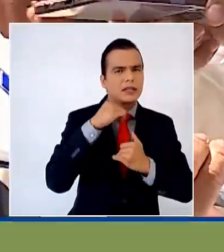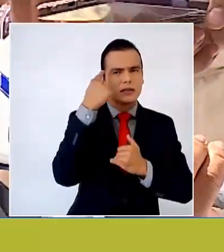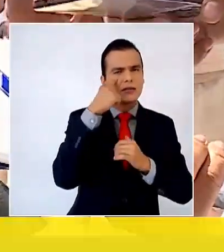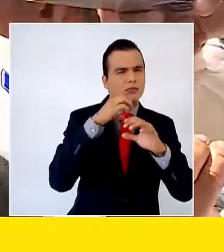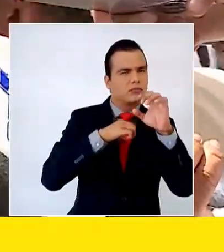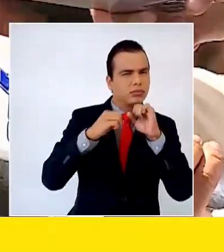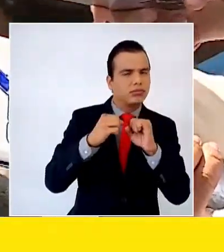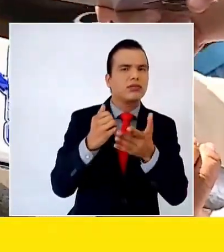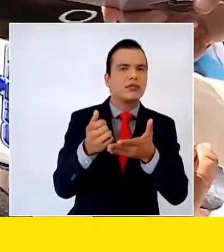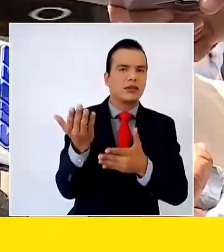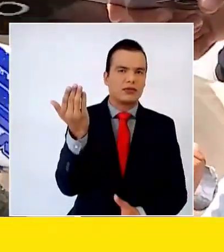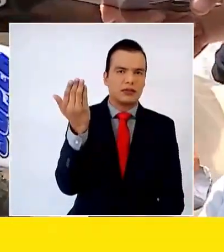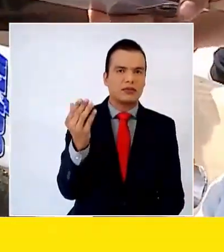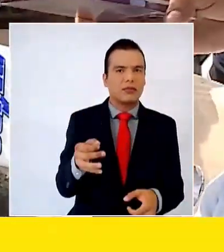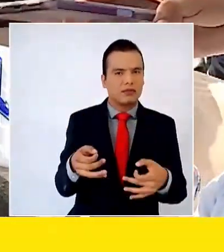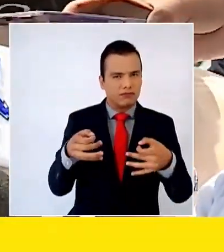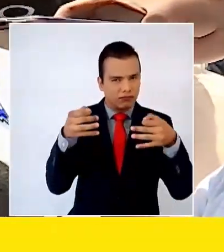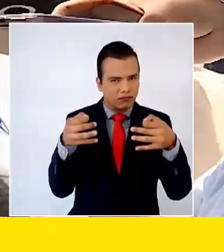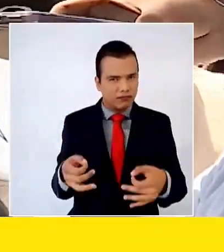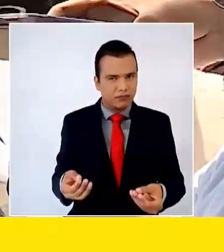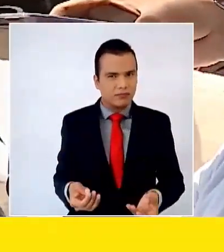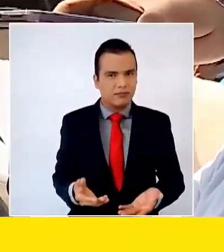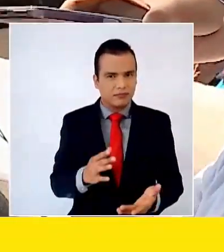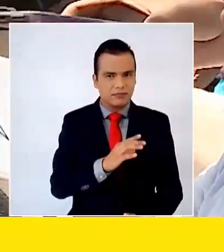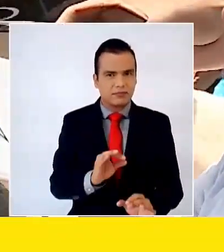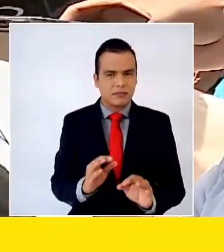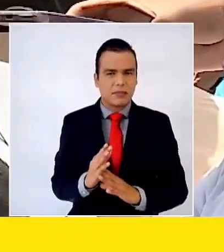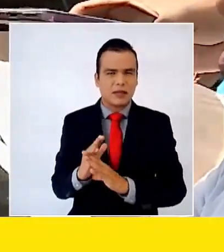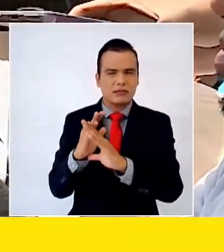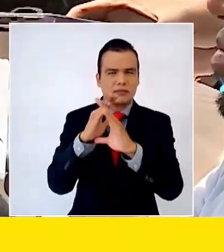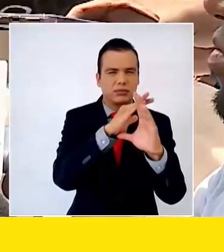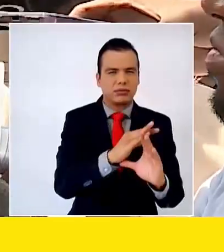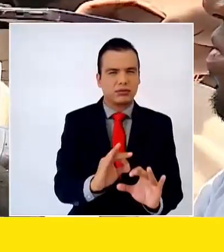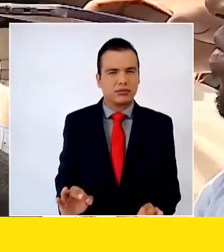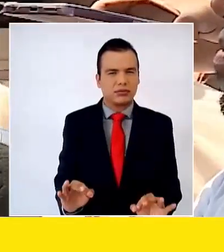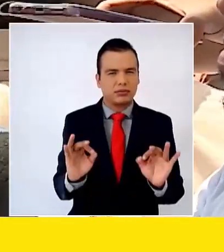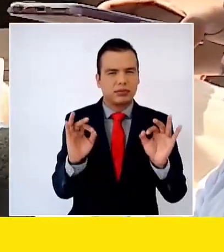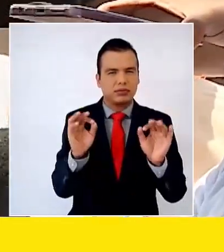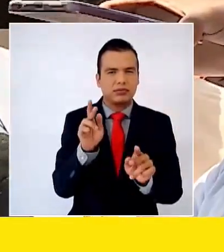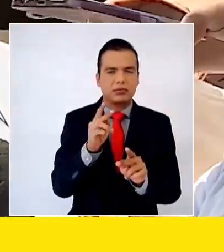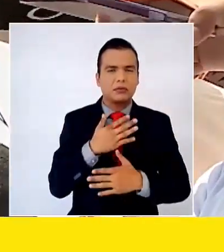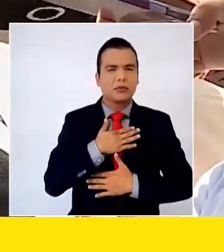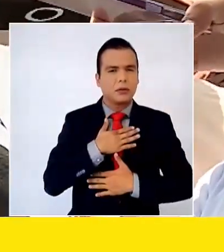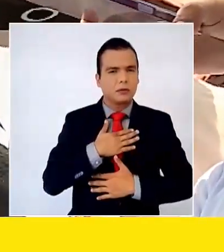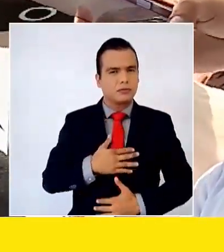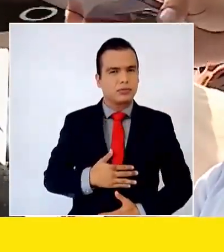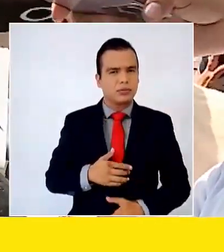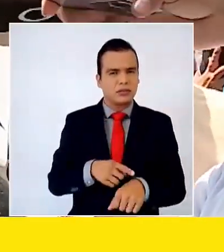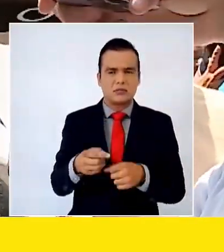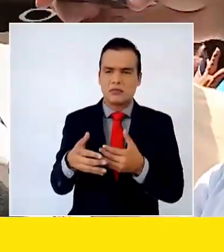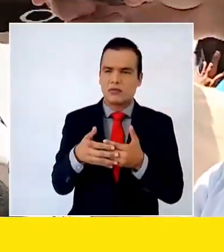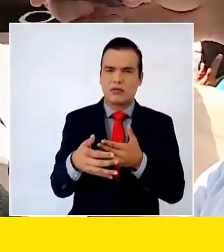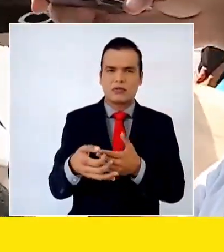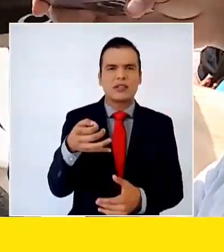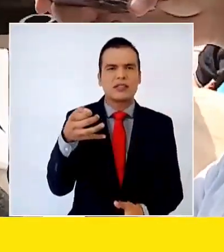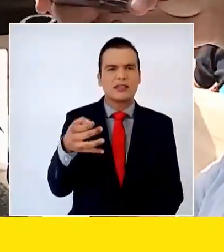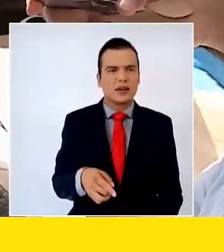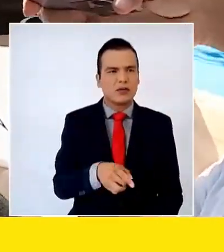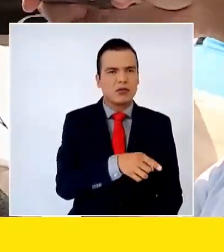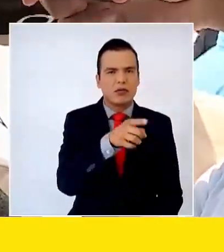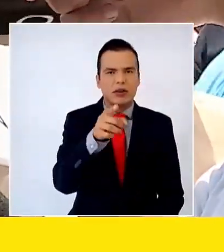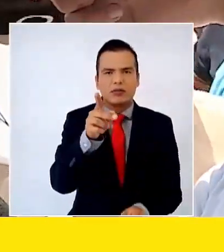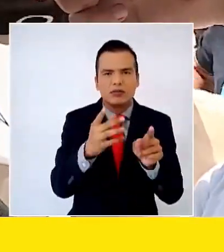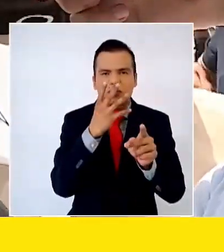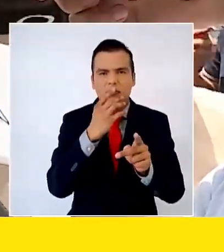hacer de Cali una ciudad segura y confiable. Desde hoy le declaramos la guerra a la criminalidad.